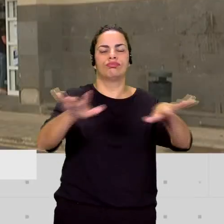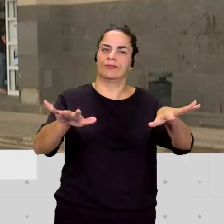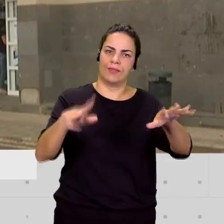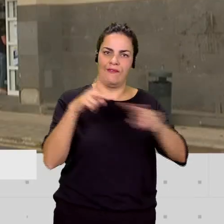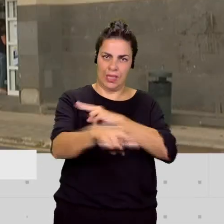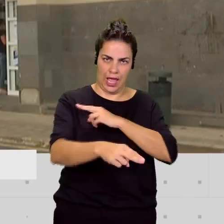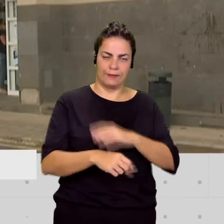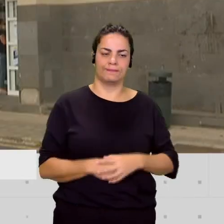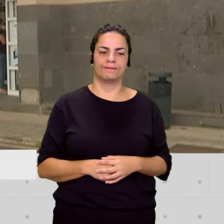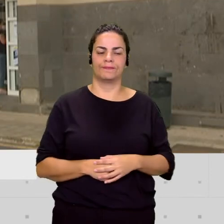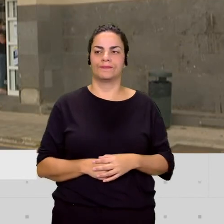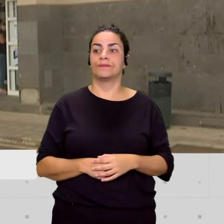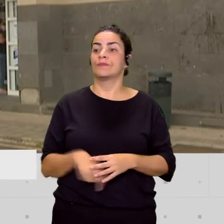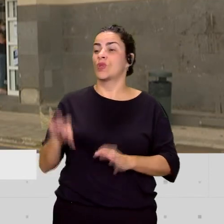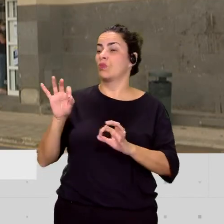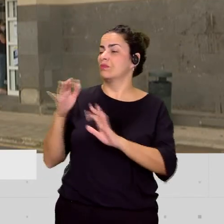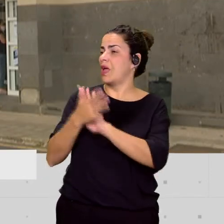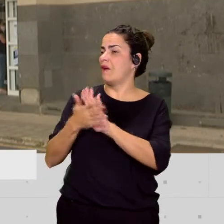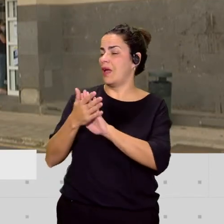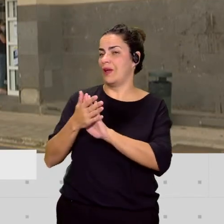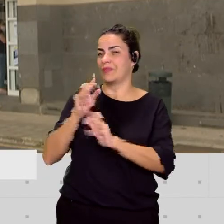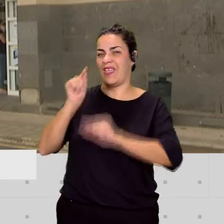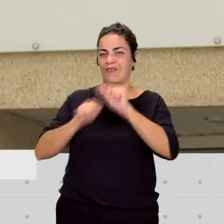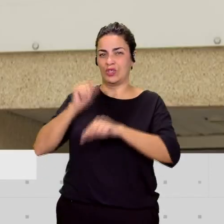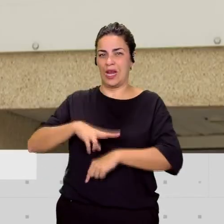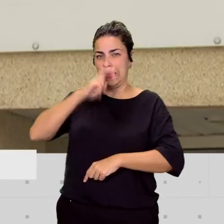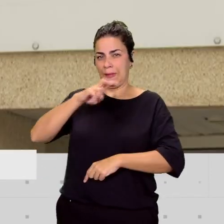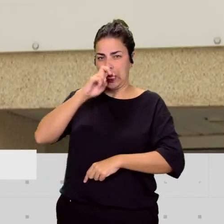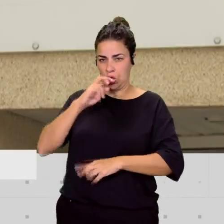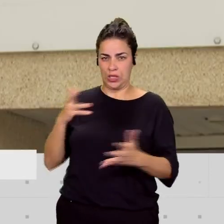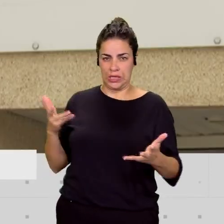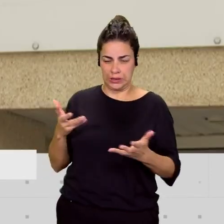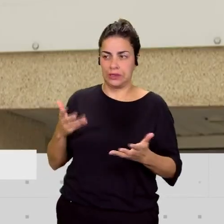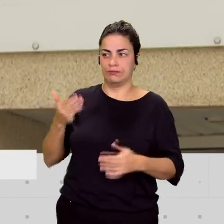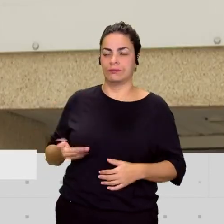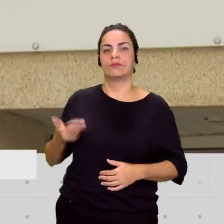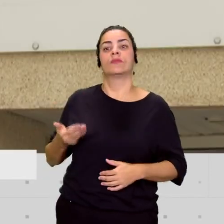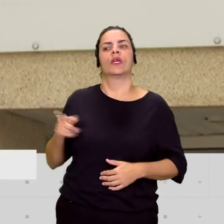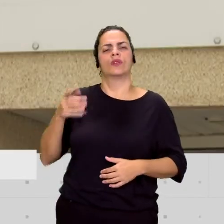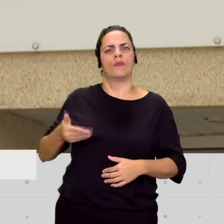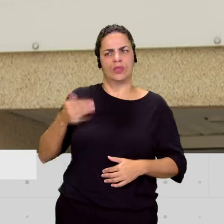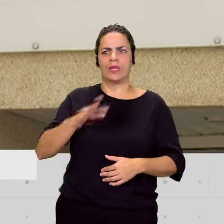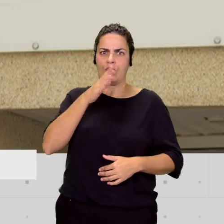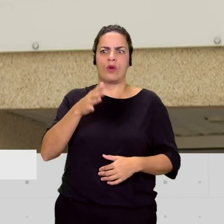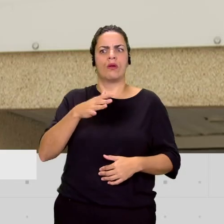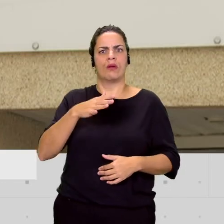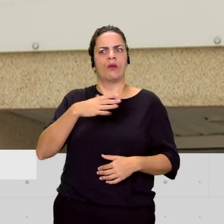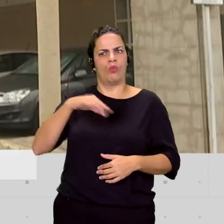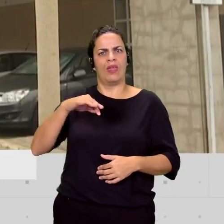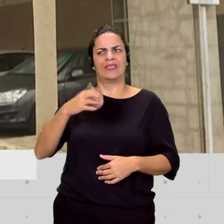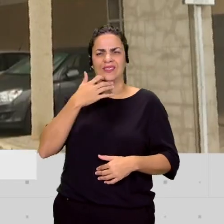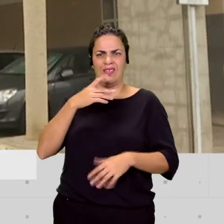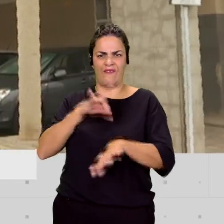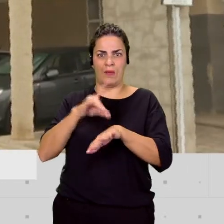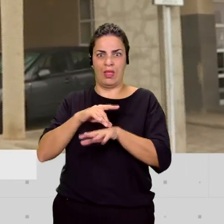demás. Hablaba precisamente de infecciones respiratorias agudas, importante porque pueden ser letales si se llegan a